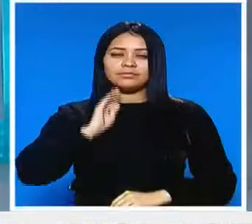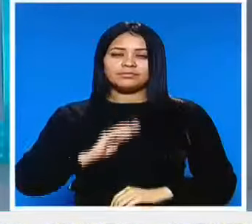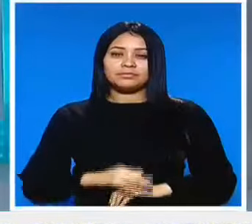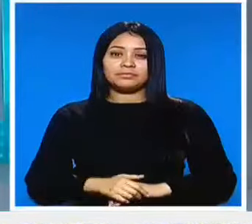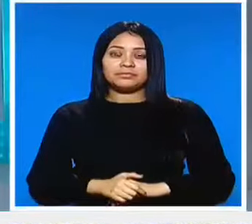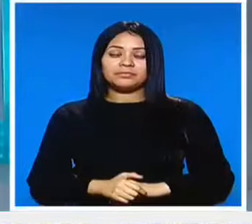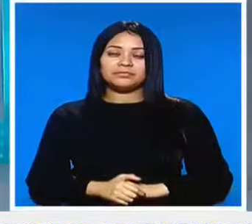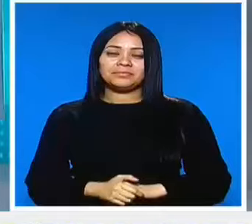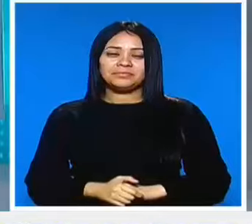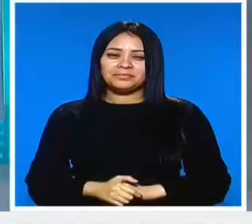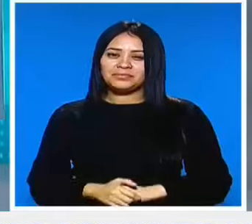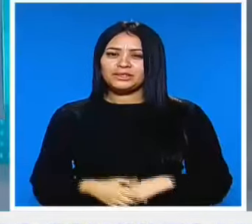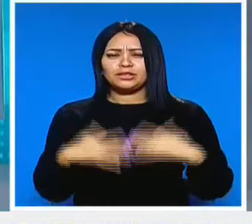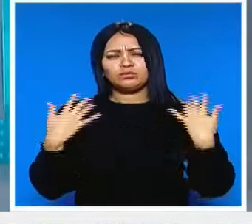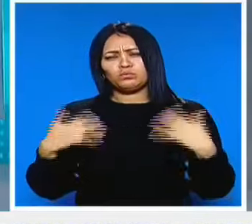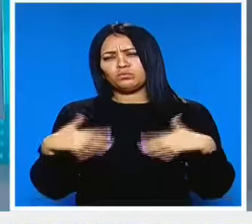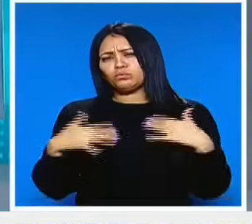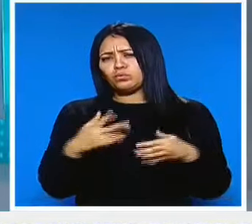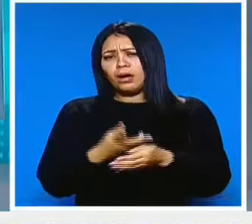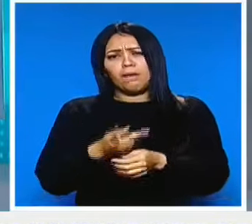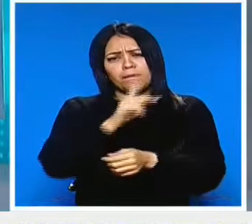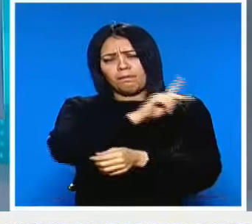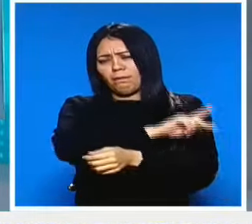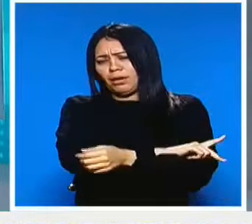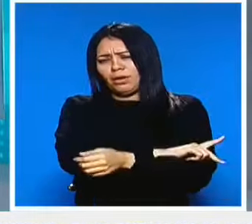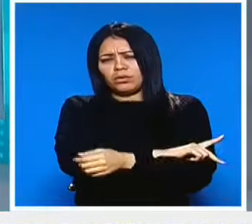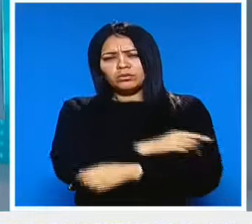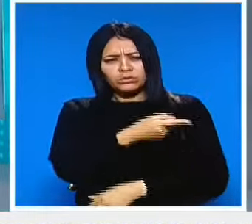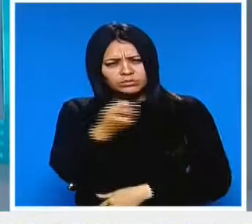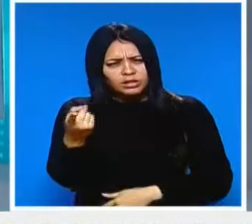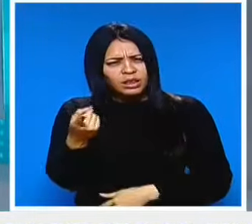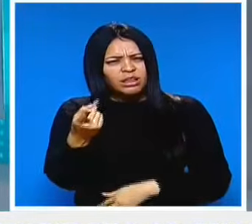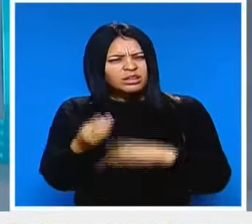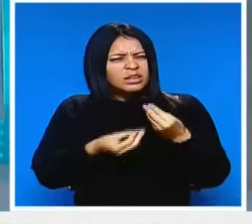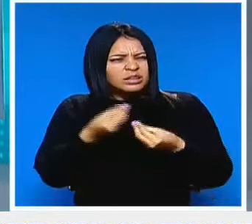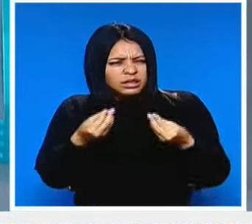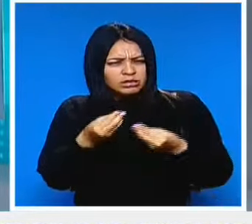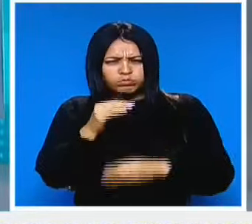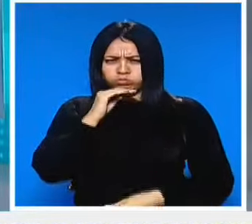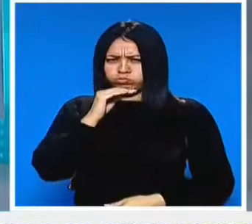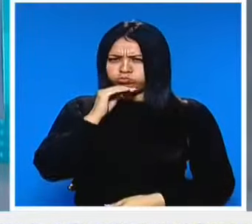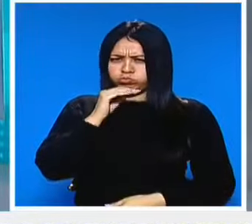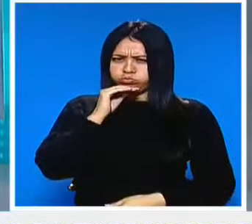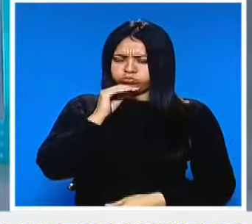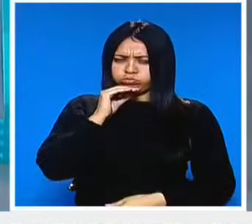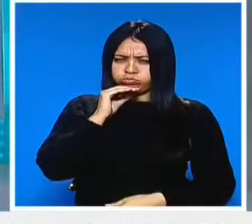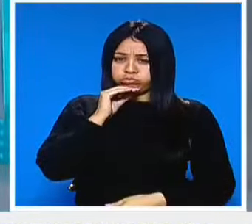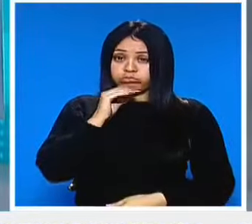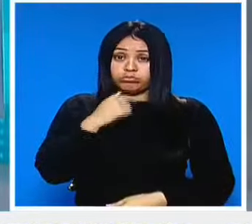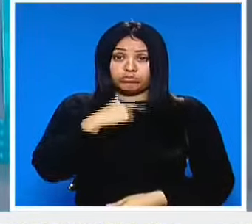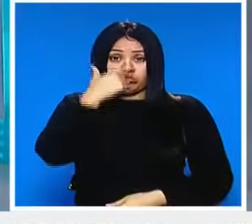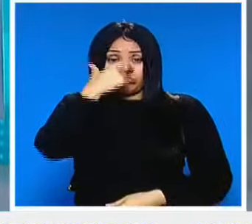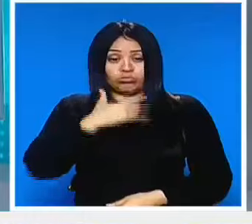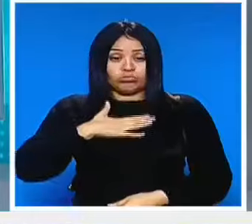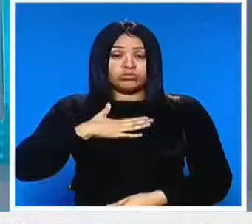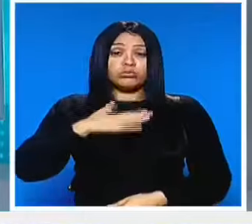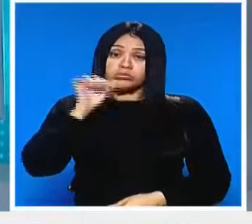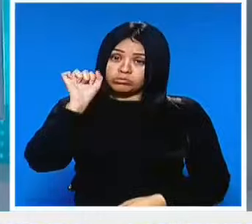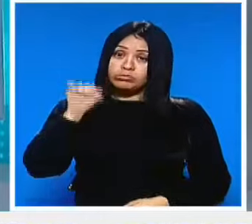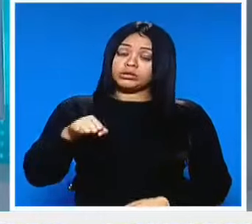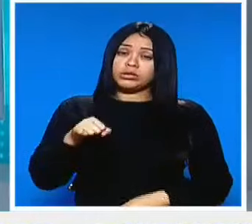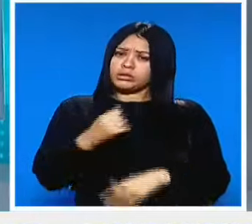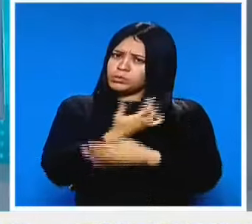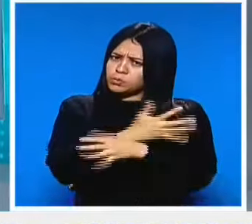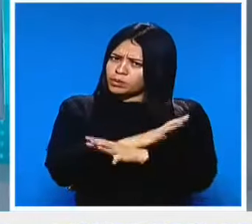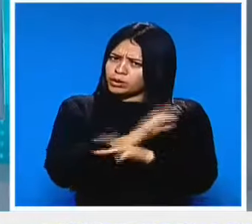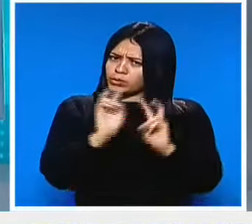Bueno, esto va de mal en peor. ¿Qué harían ustedes? ¿Se molestarían, Carolina, Milagros? Yo evidentemente sí. Nada de juegos con un tema